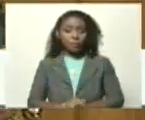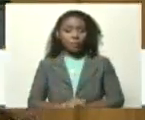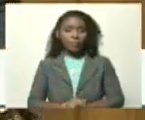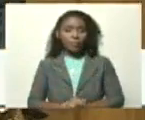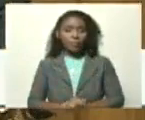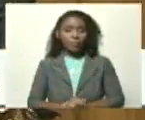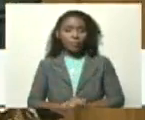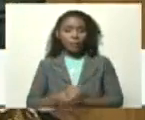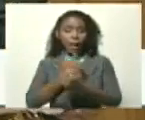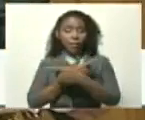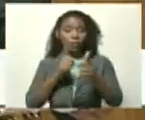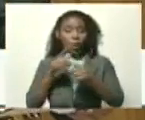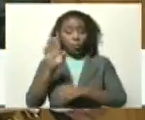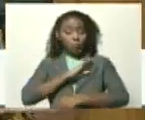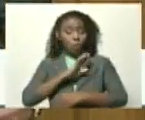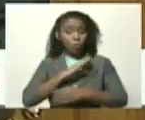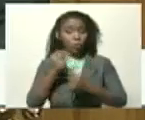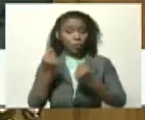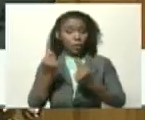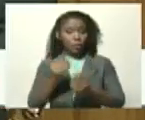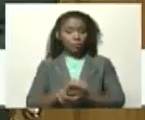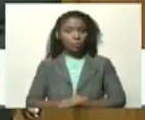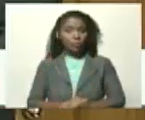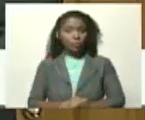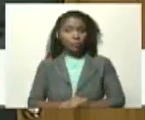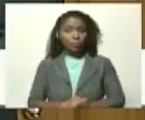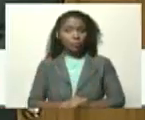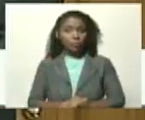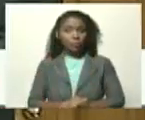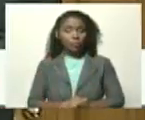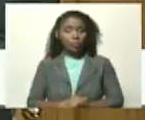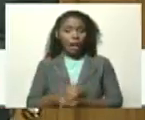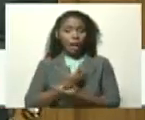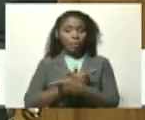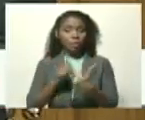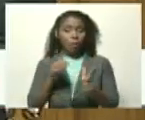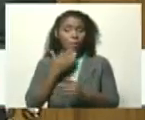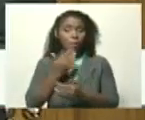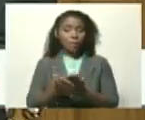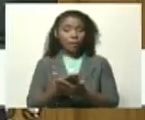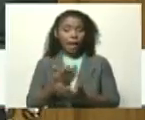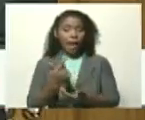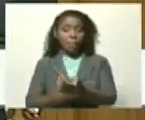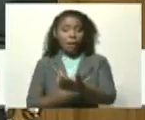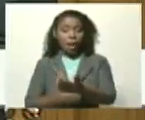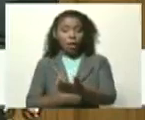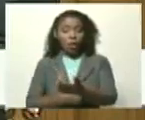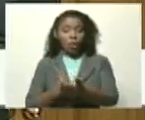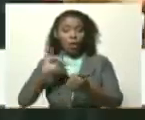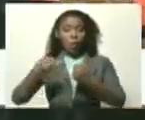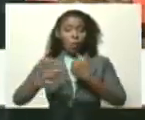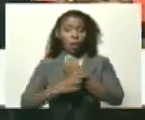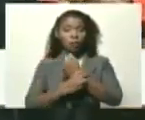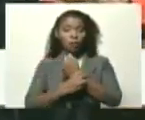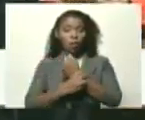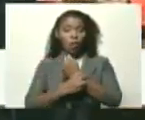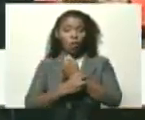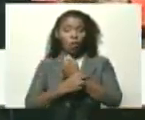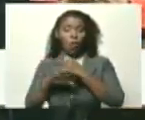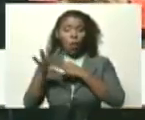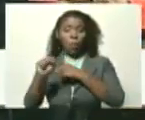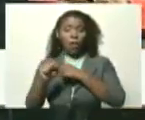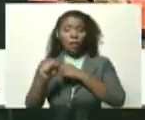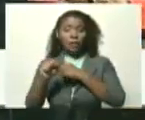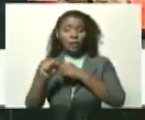de liberación de sus propias finanzas, de liberación que permite al hermano de Guaidó comprarse penthouse como